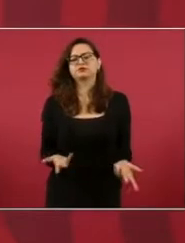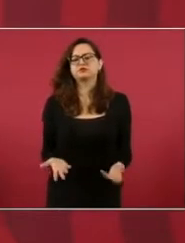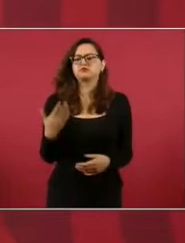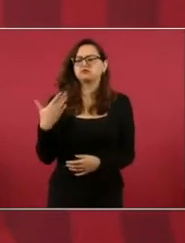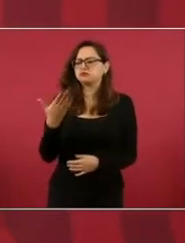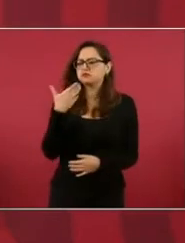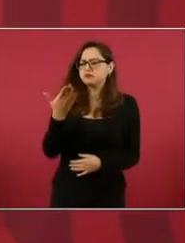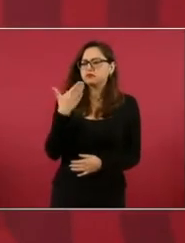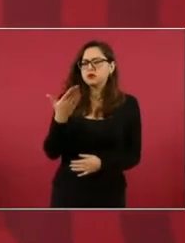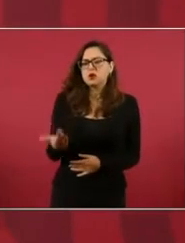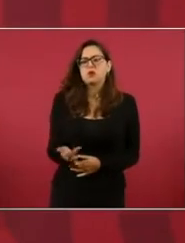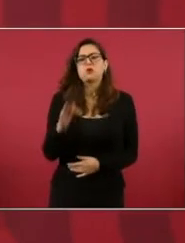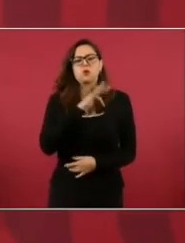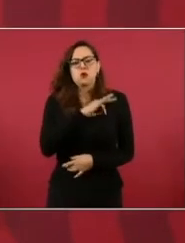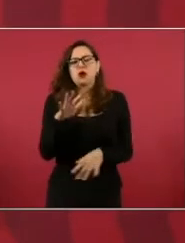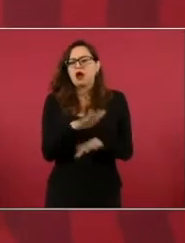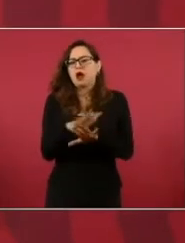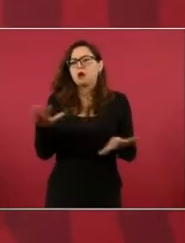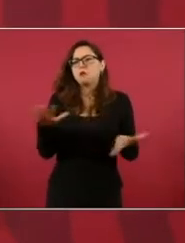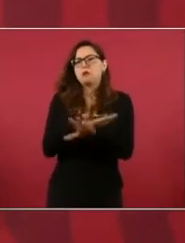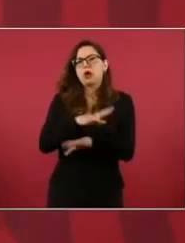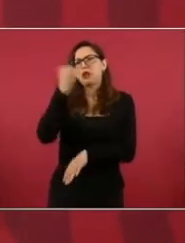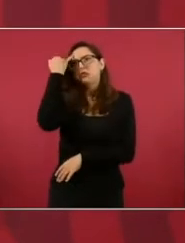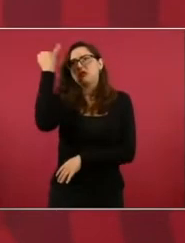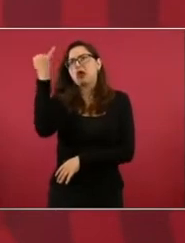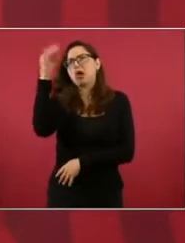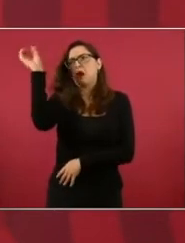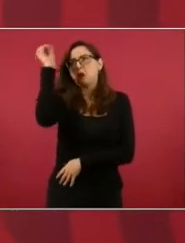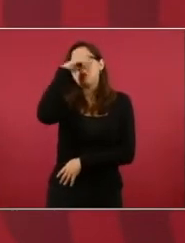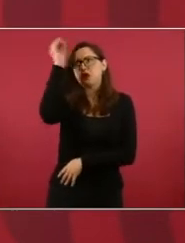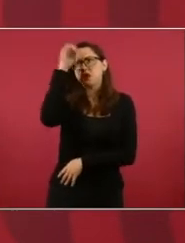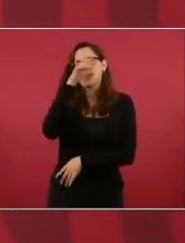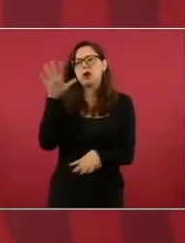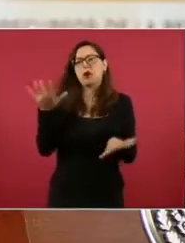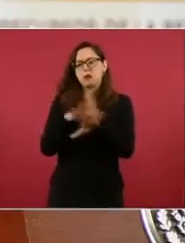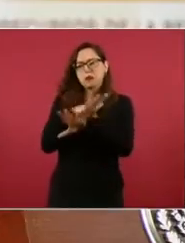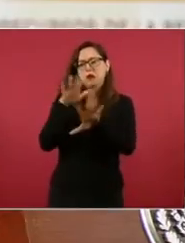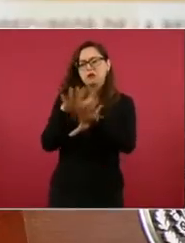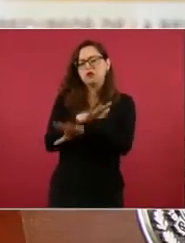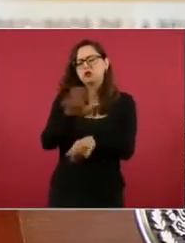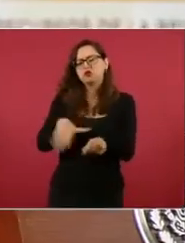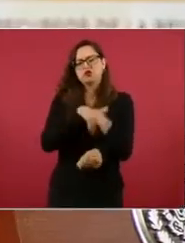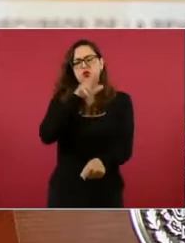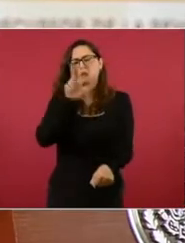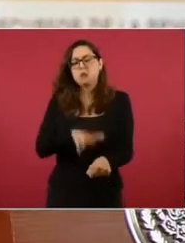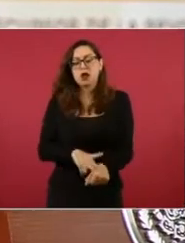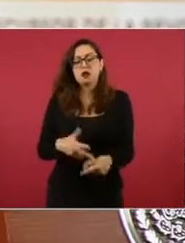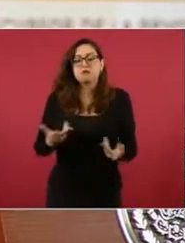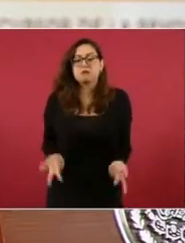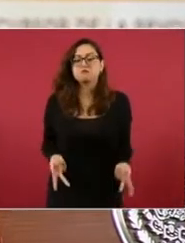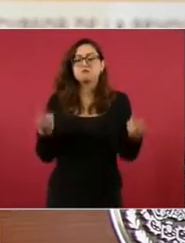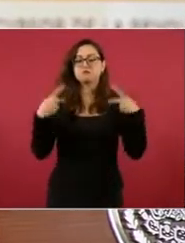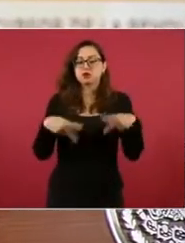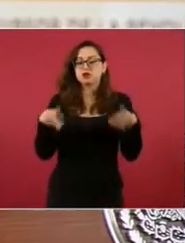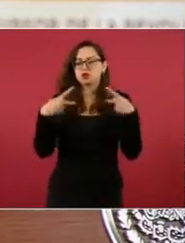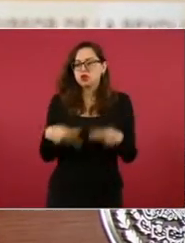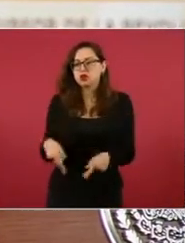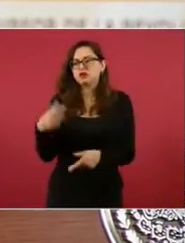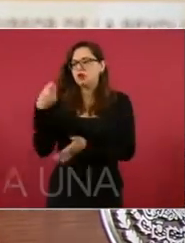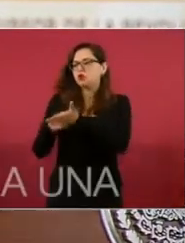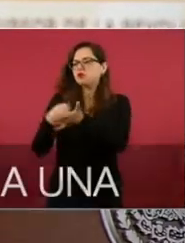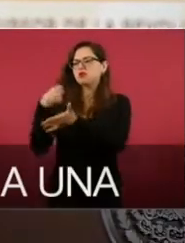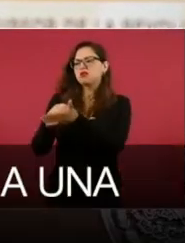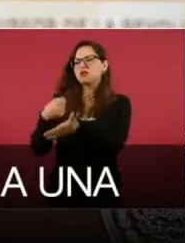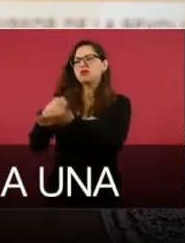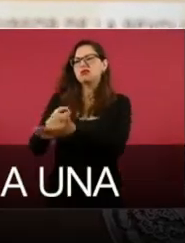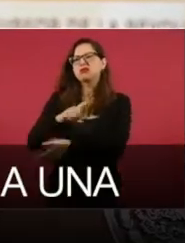El presidente Andrés Manuel López Obrador convocó para el próximo 27 de noviembre de este mes de noviembre a una marcha en donde